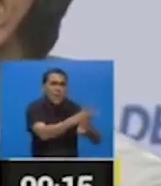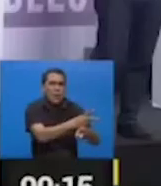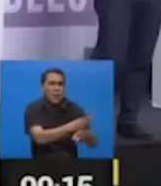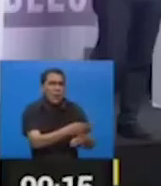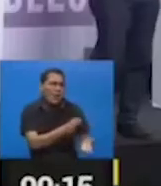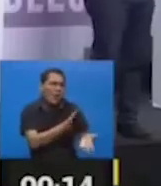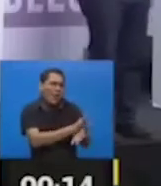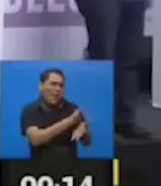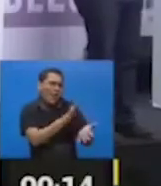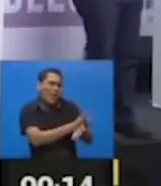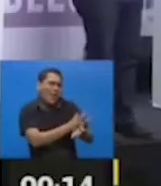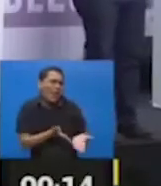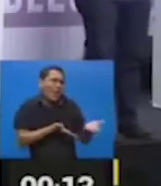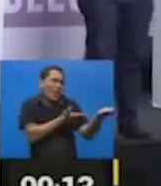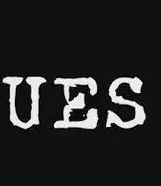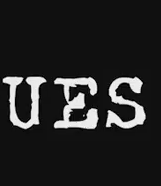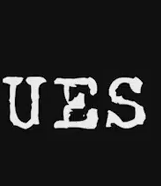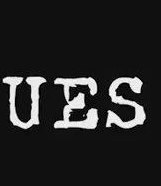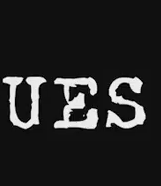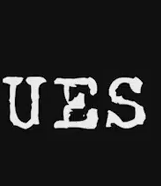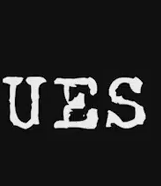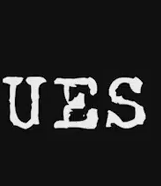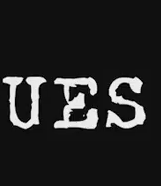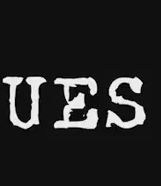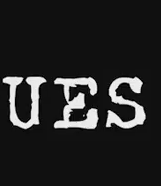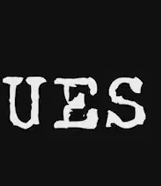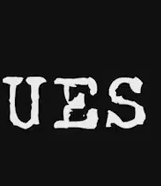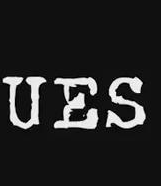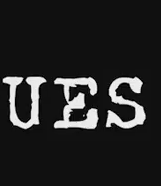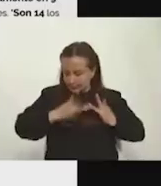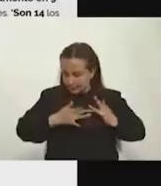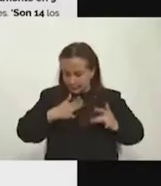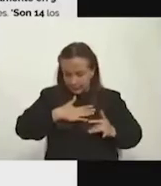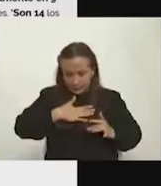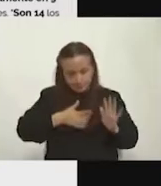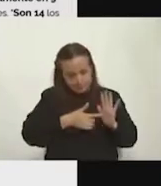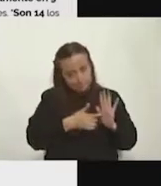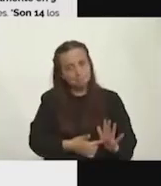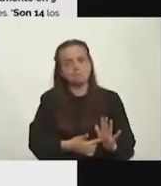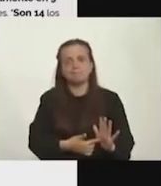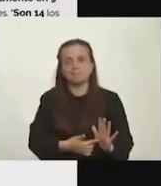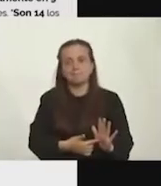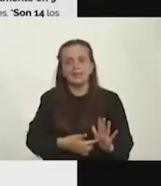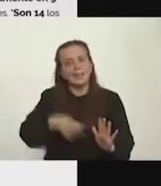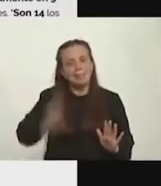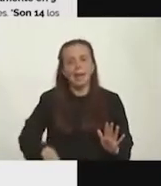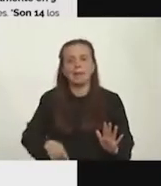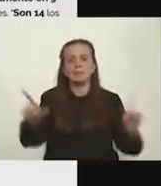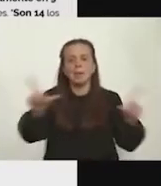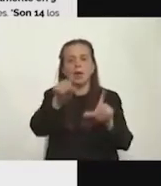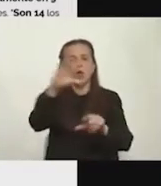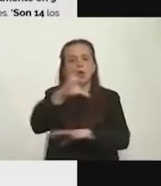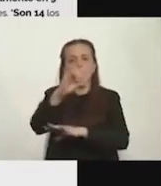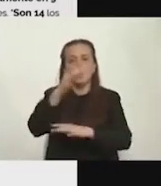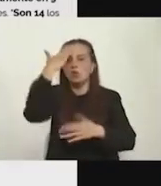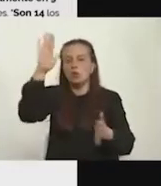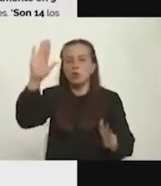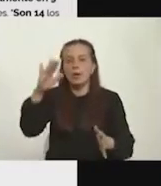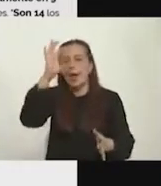ideología, sino que el que la haga la pague en Colombia, sino que el que la haga la pague en Colombia. Pero a los colombianos se les ocultó esta